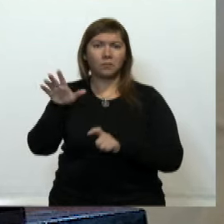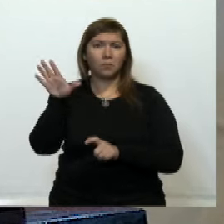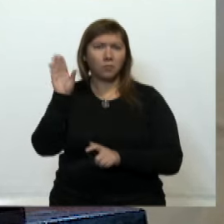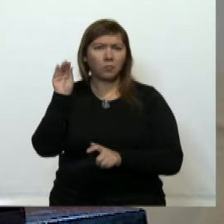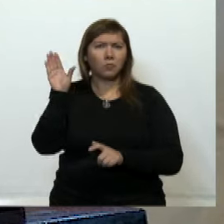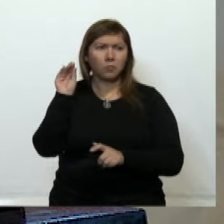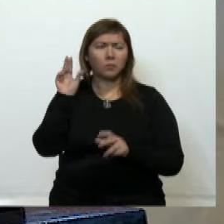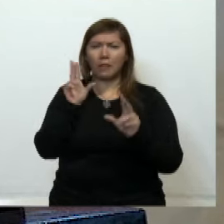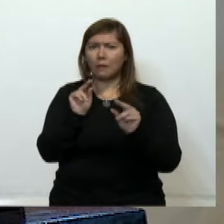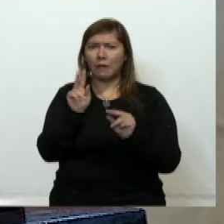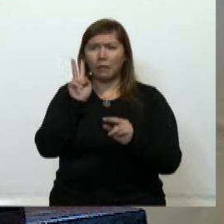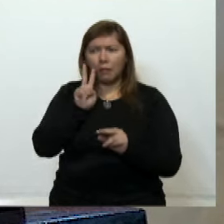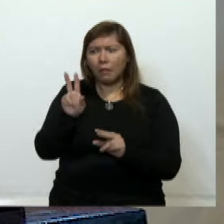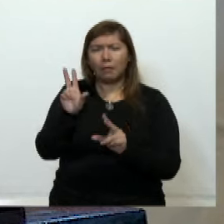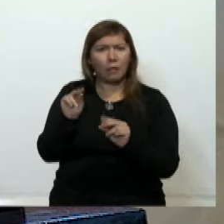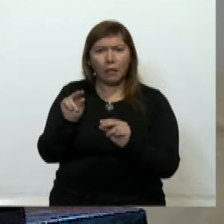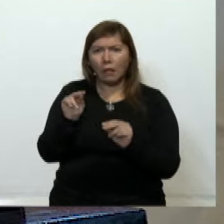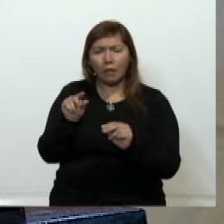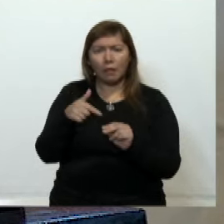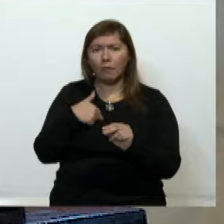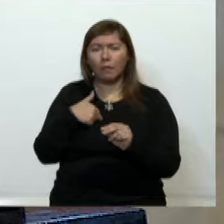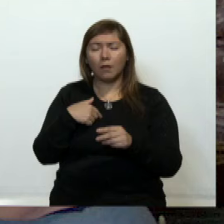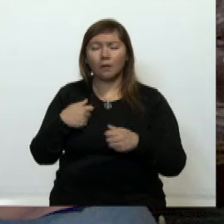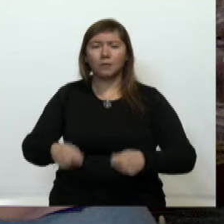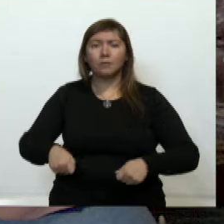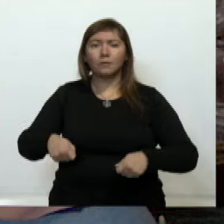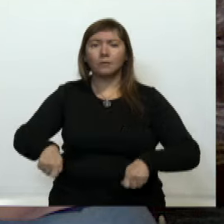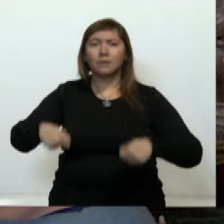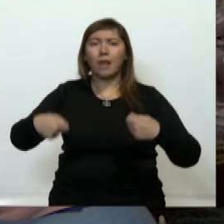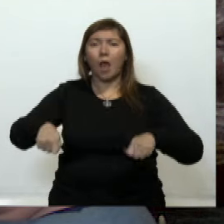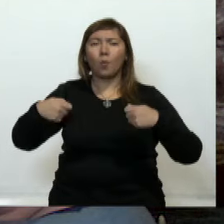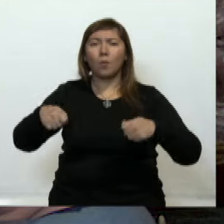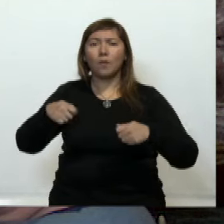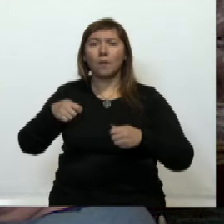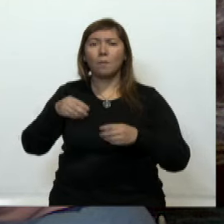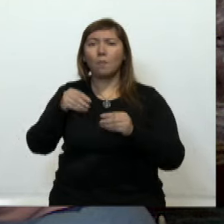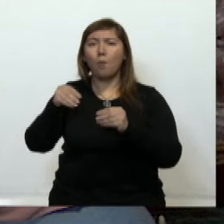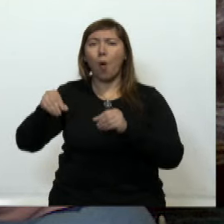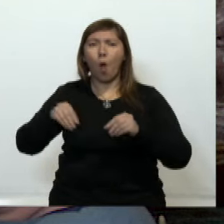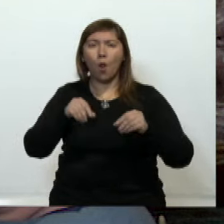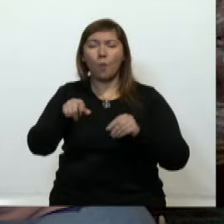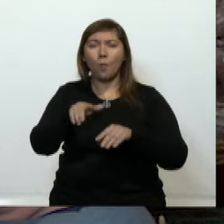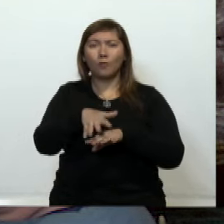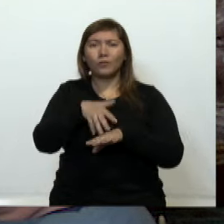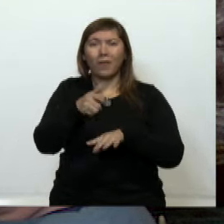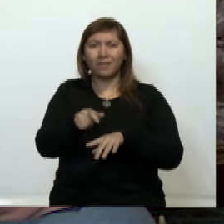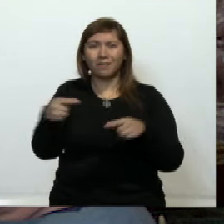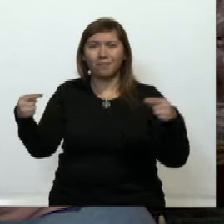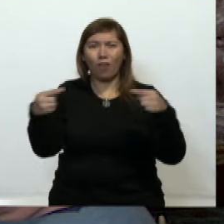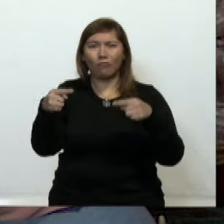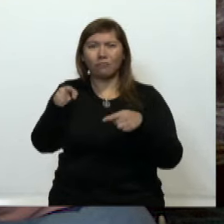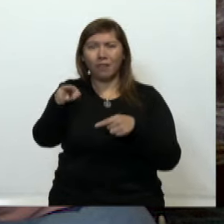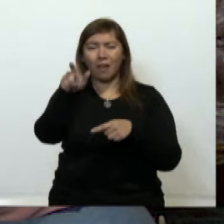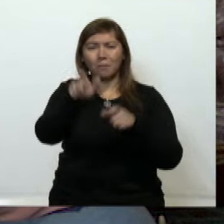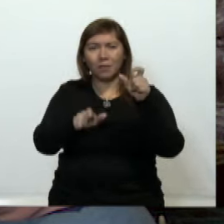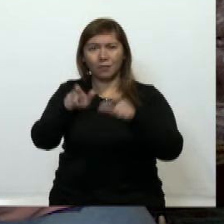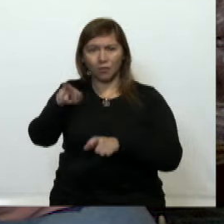allí, sacudan hasta el polvo de sus pies en testimonio contra ellos.